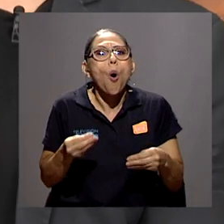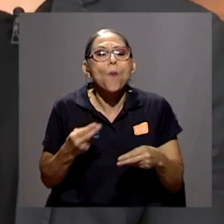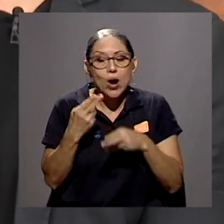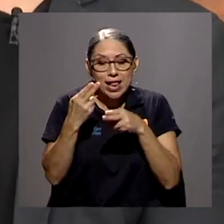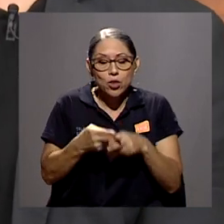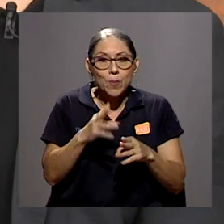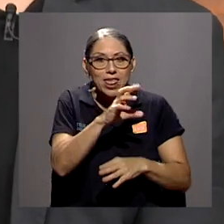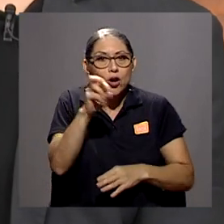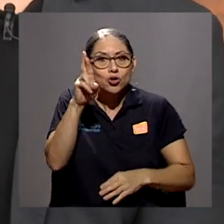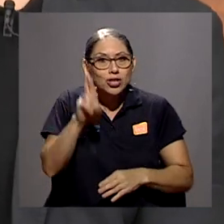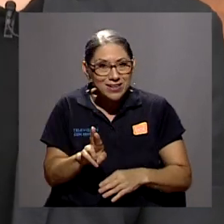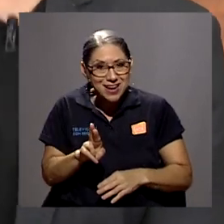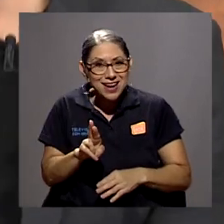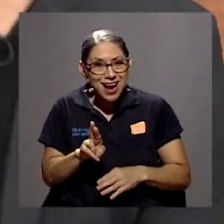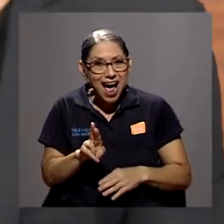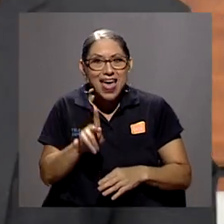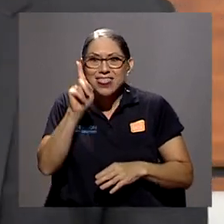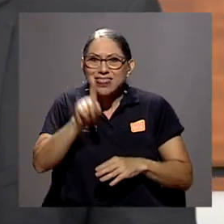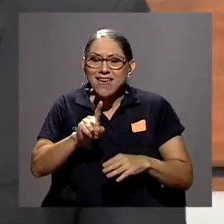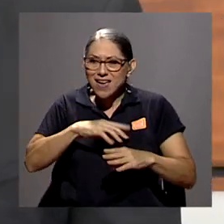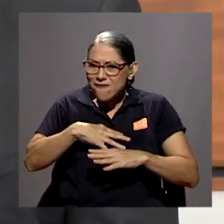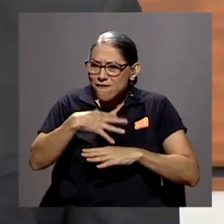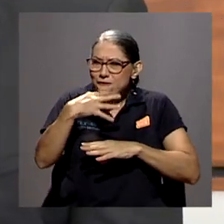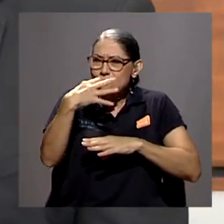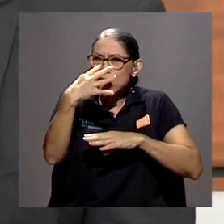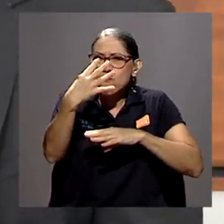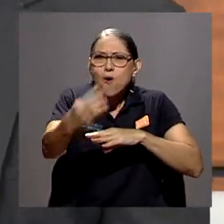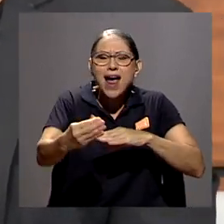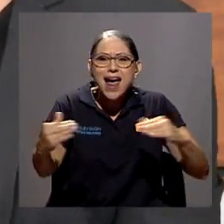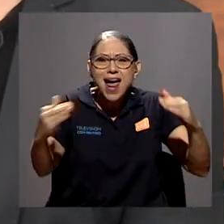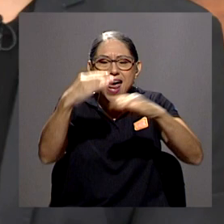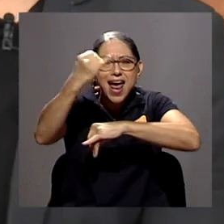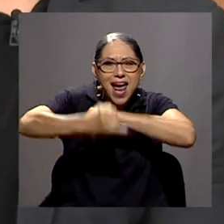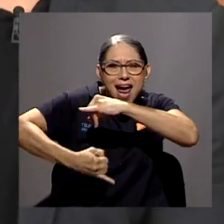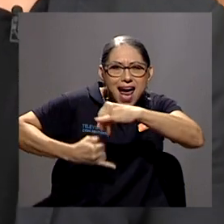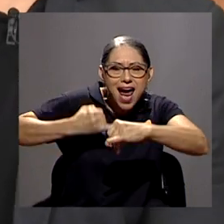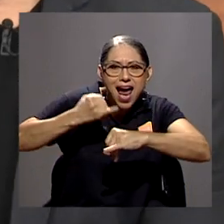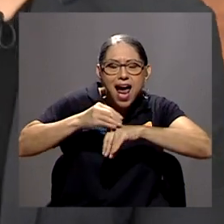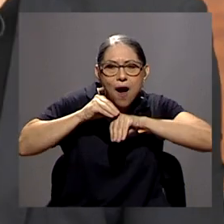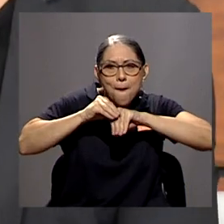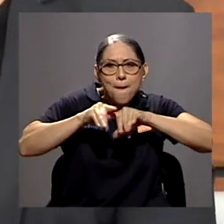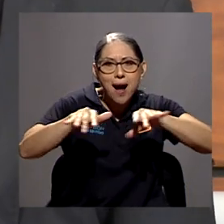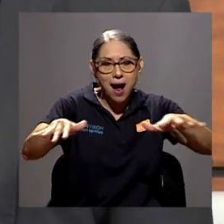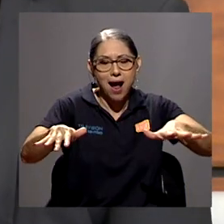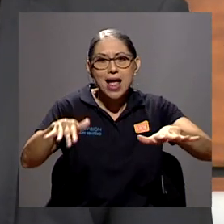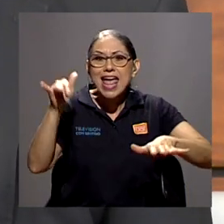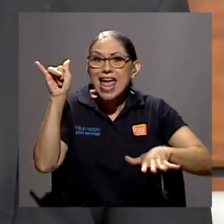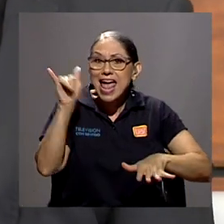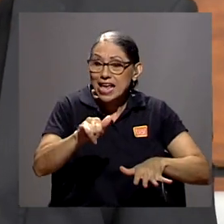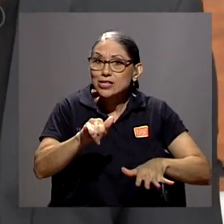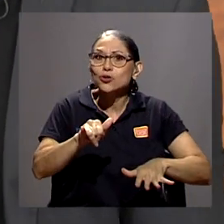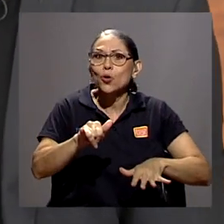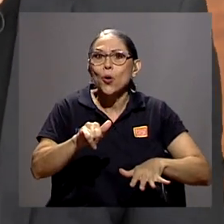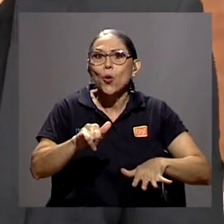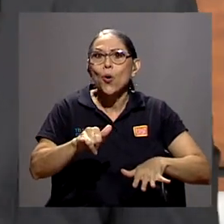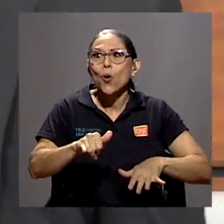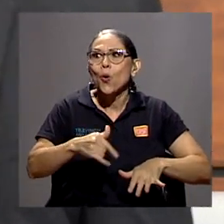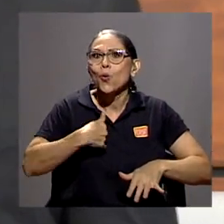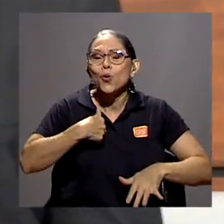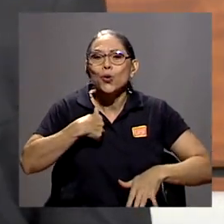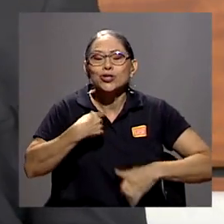nombre de costa rica culturalmente a lo global fuera del fuera de las fronteras costas licencias y eso es muy entonces uno se